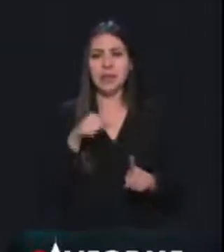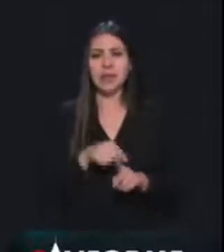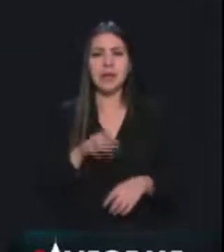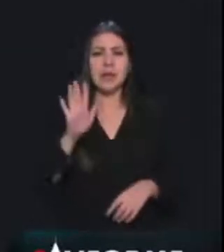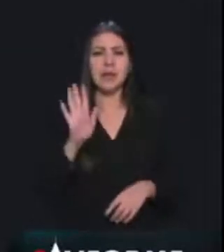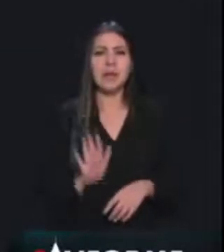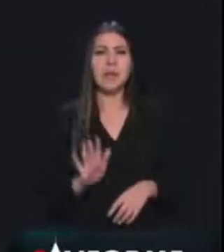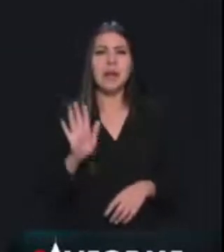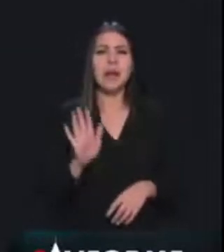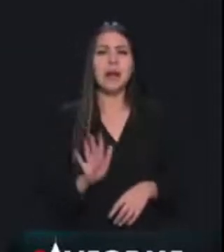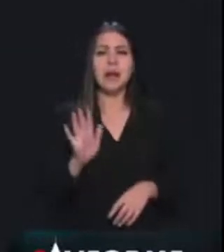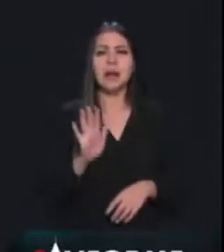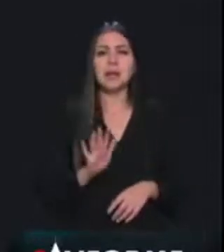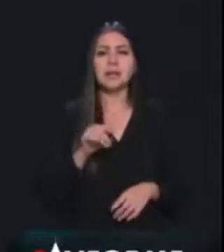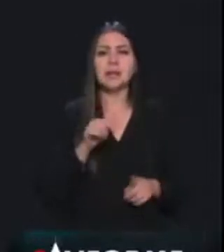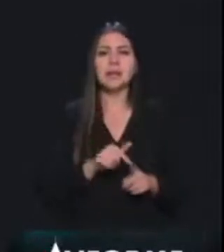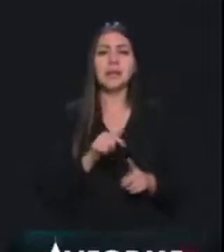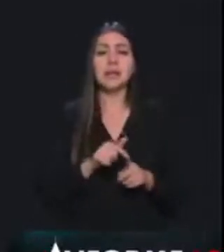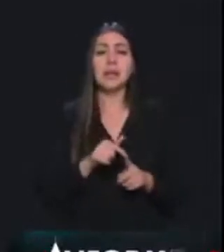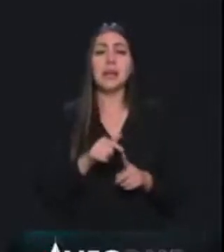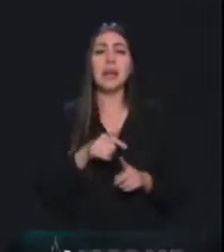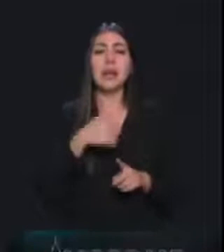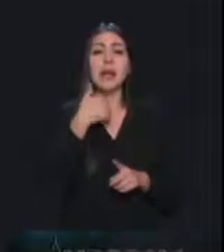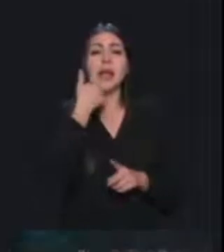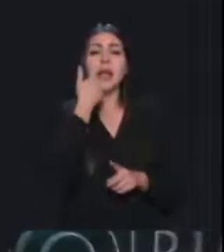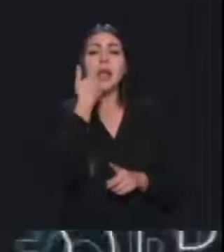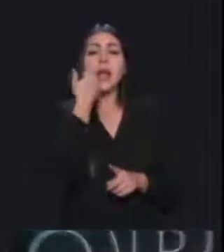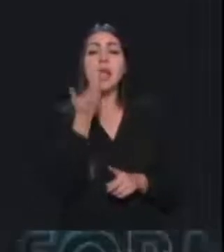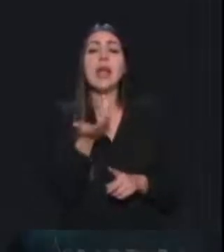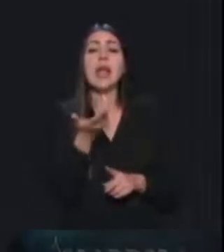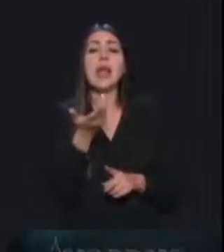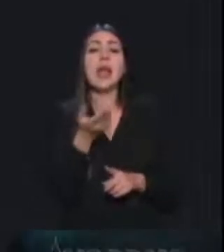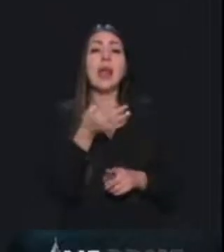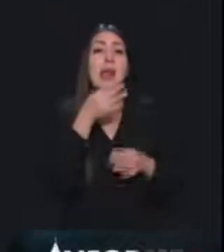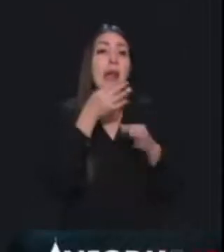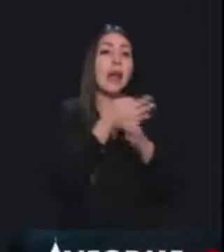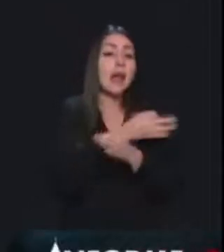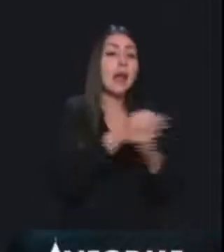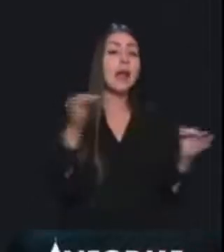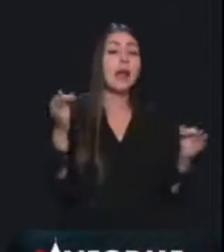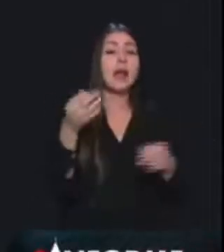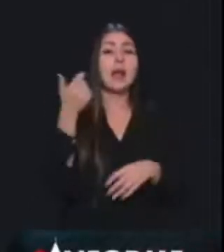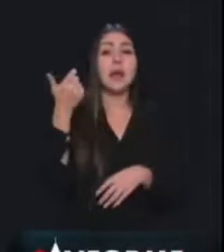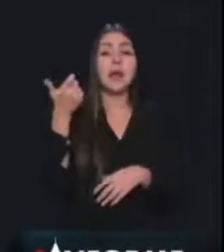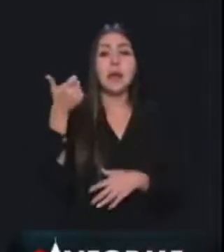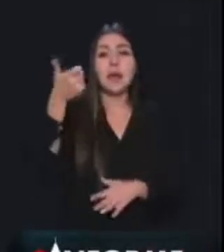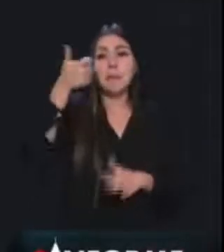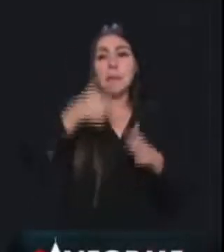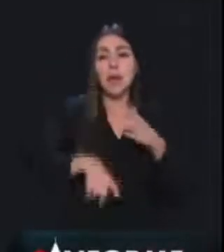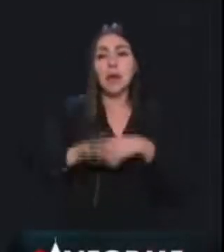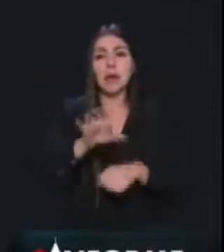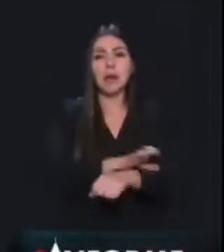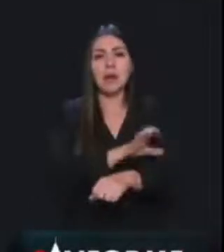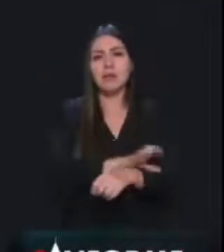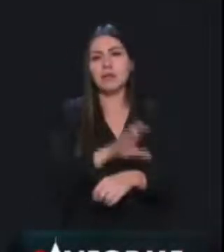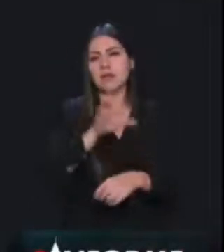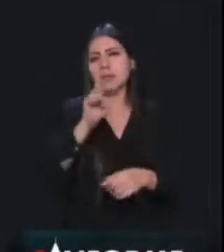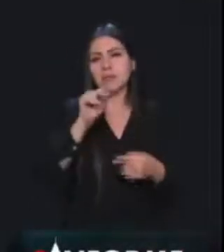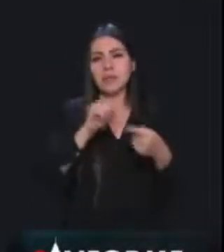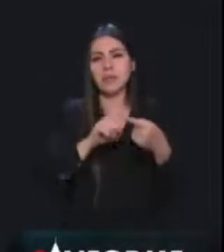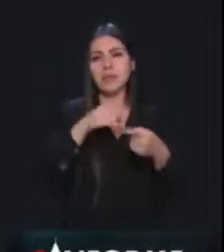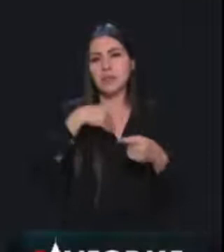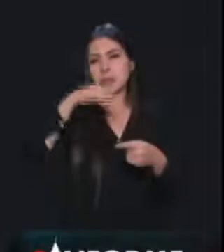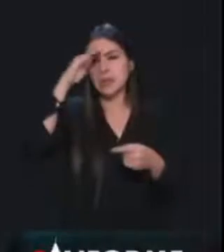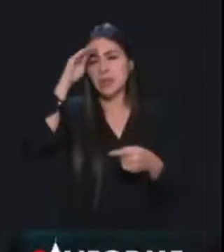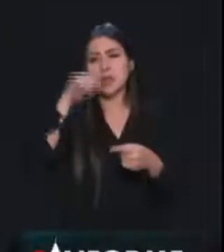una solución de ofrecer energía de bajo costo por pues realmente una reforma que busca